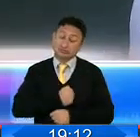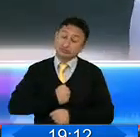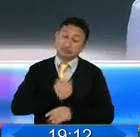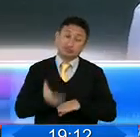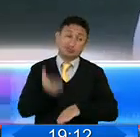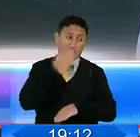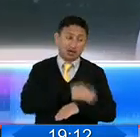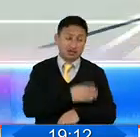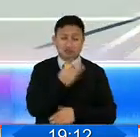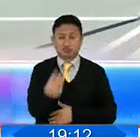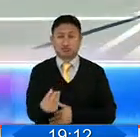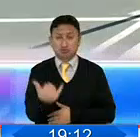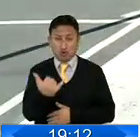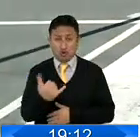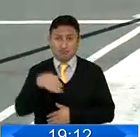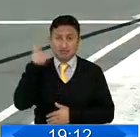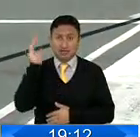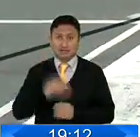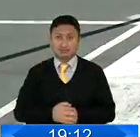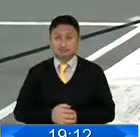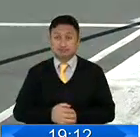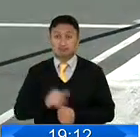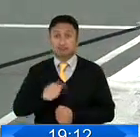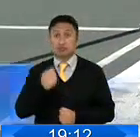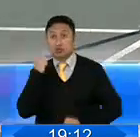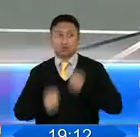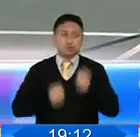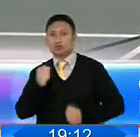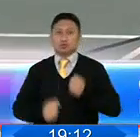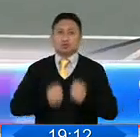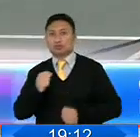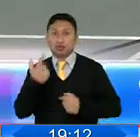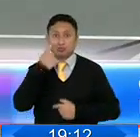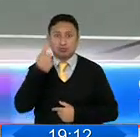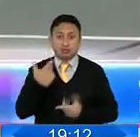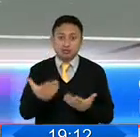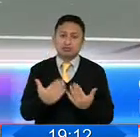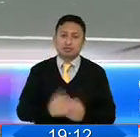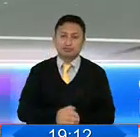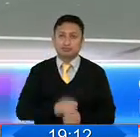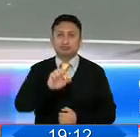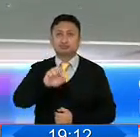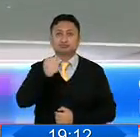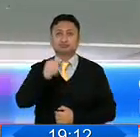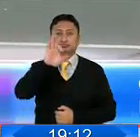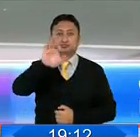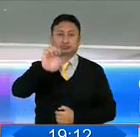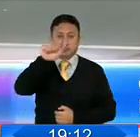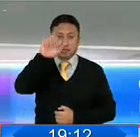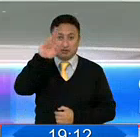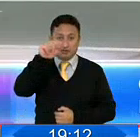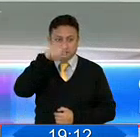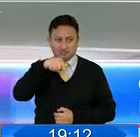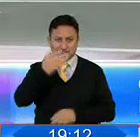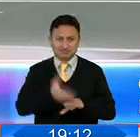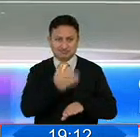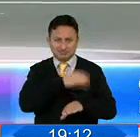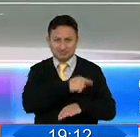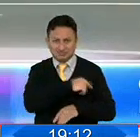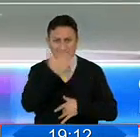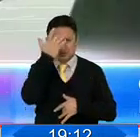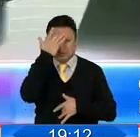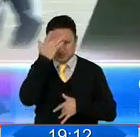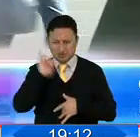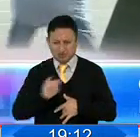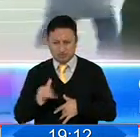antes no era mucho. Mientras otros apresurados llegaban a realizarse el examen, Esteban hace 3 días presentó varios síntomas relacionados con